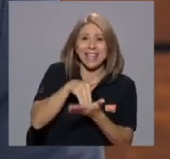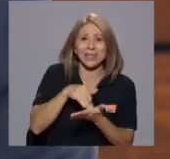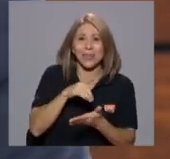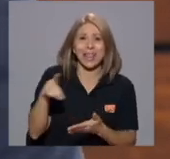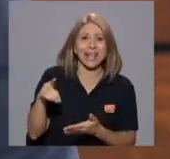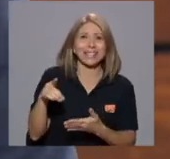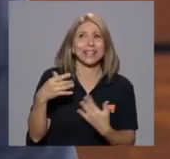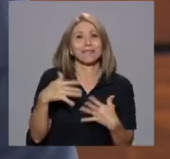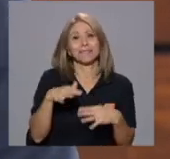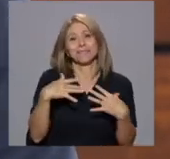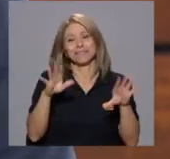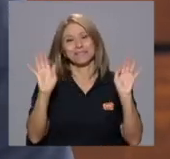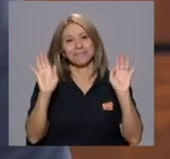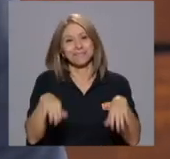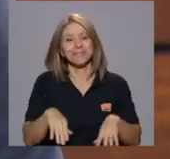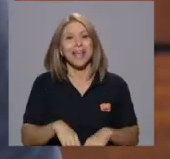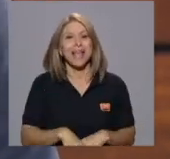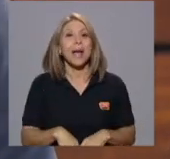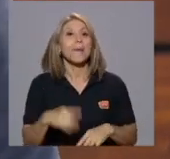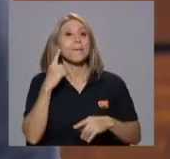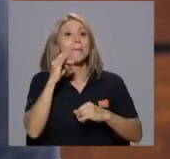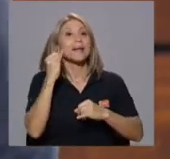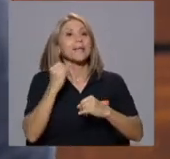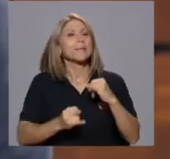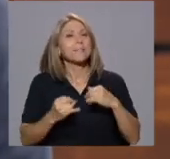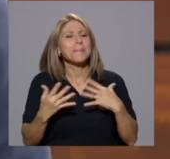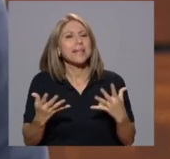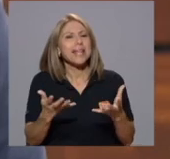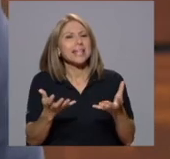cerrar, un mensaje en este sentido.